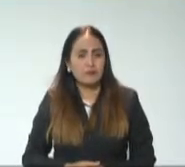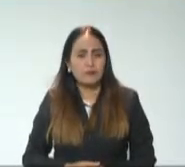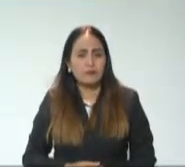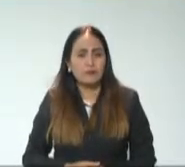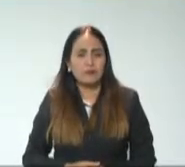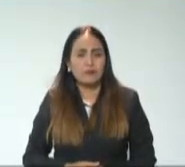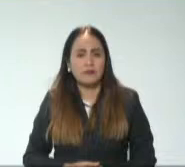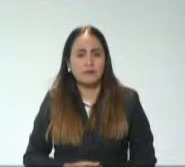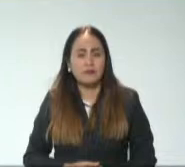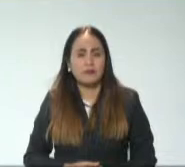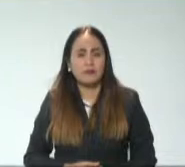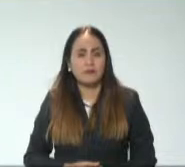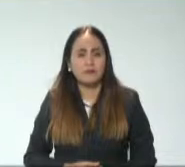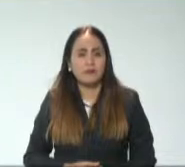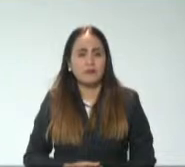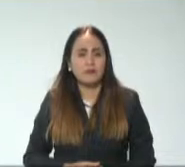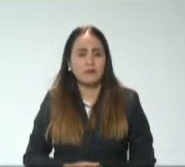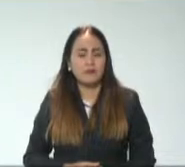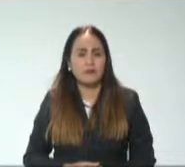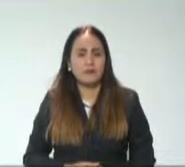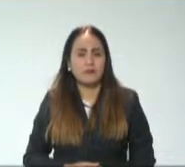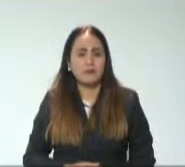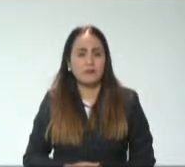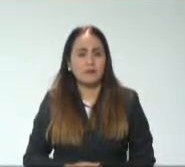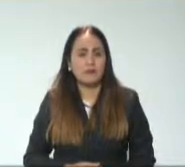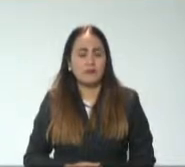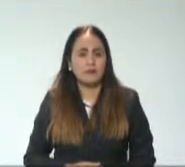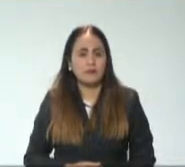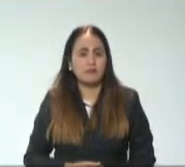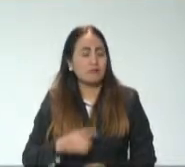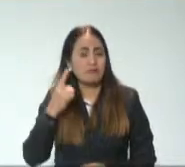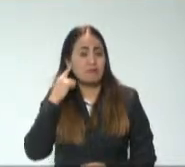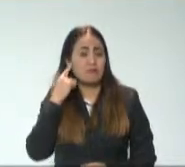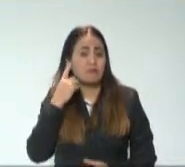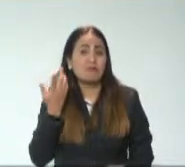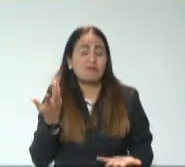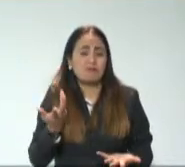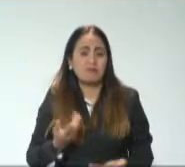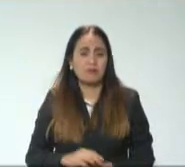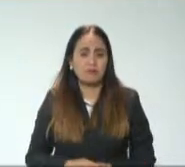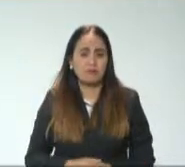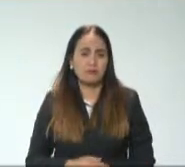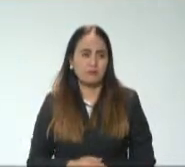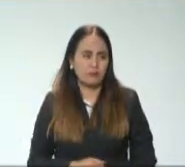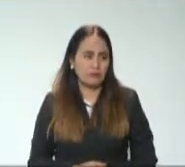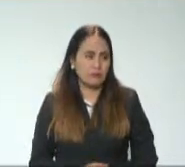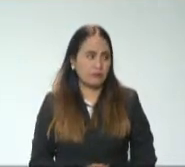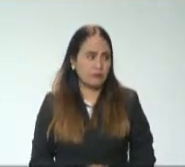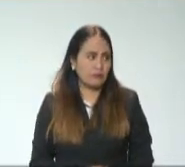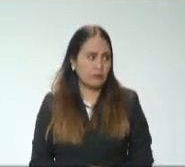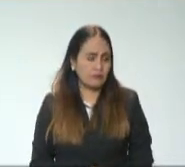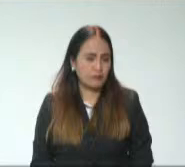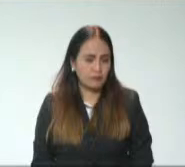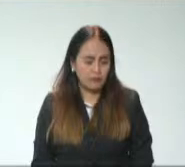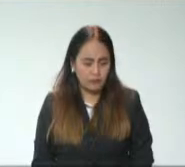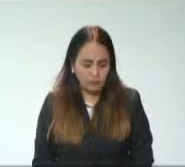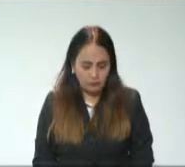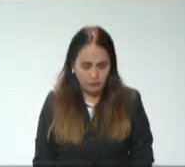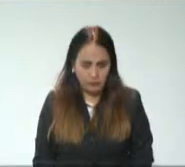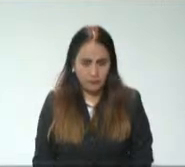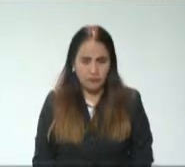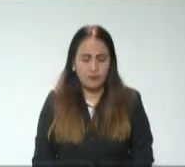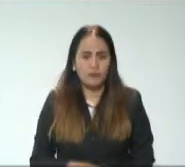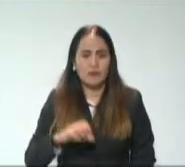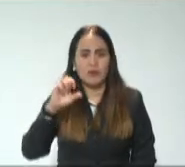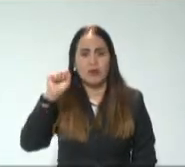eurosocial que Seguiremos eh acompañando No las las políticas de de transparencia y acceso a la información